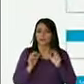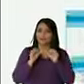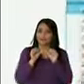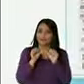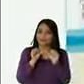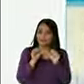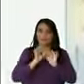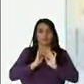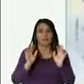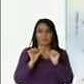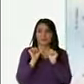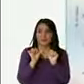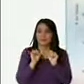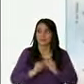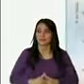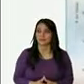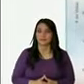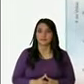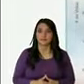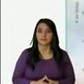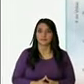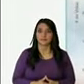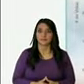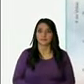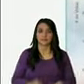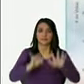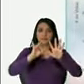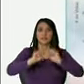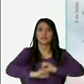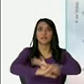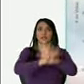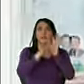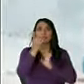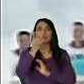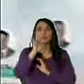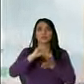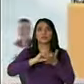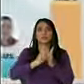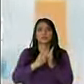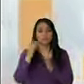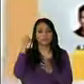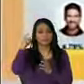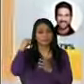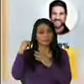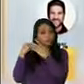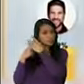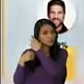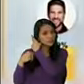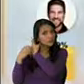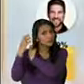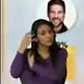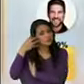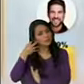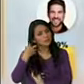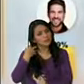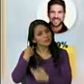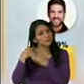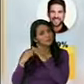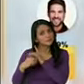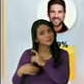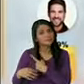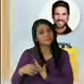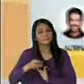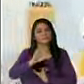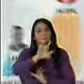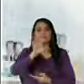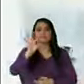¿no? Ya estamos en las 7 de la mañana con 18. No ha habido ningún cambio. El porcentaje es el mismo,